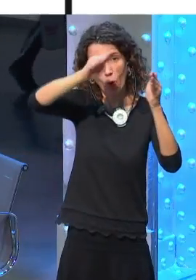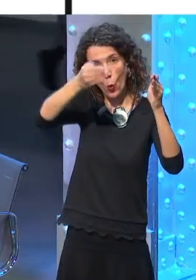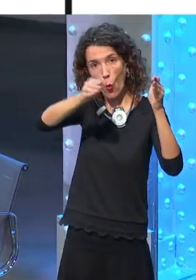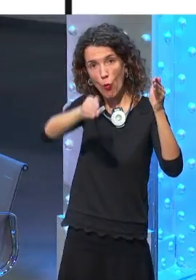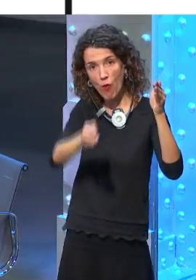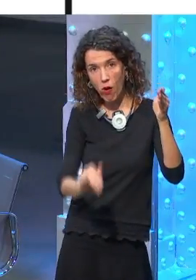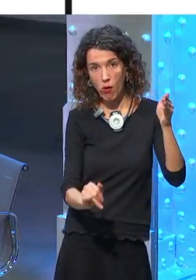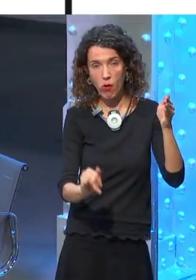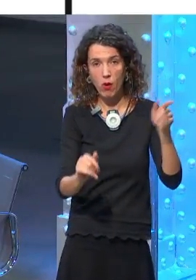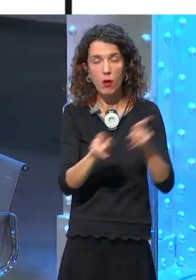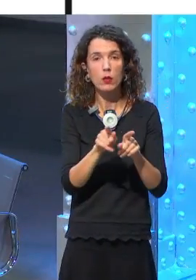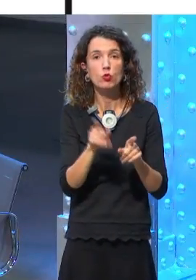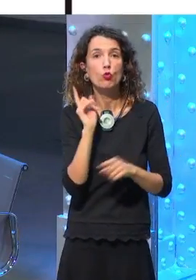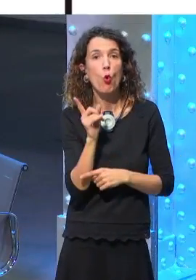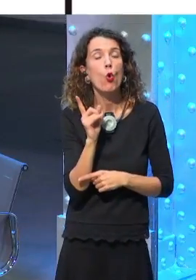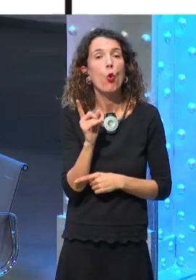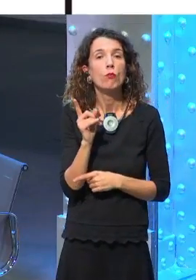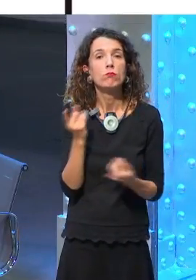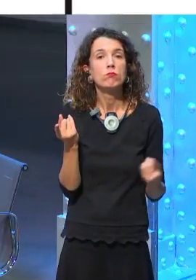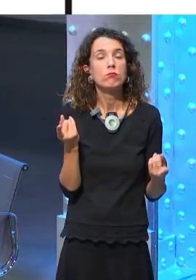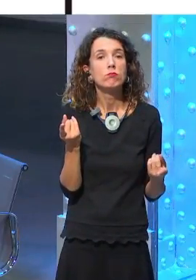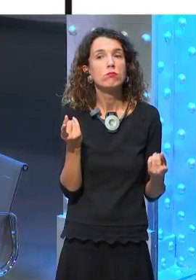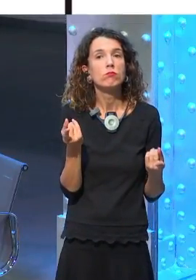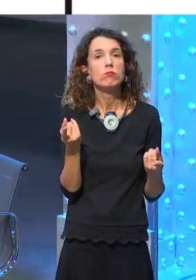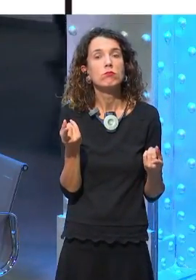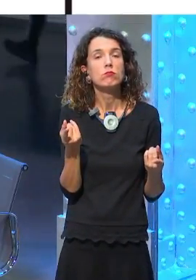pared simplemente se